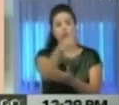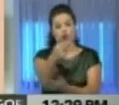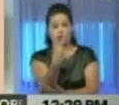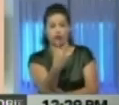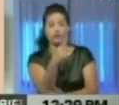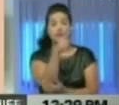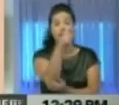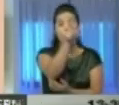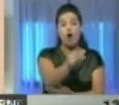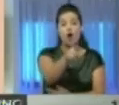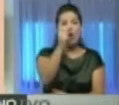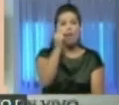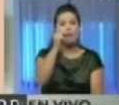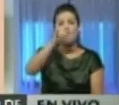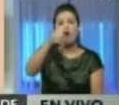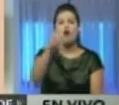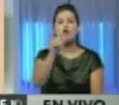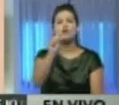era José Reyes,